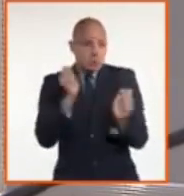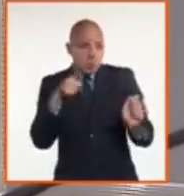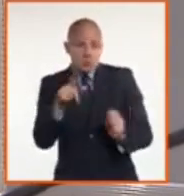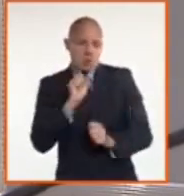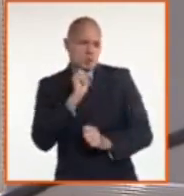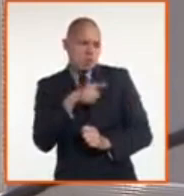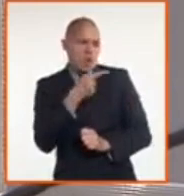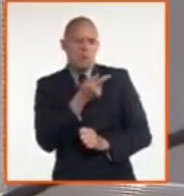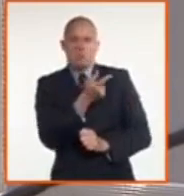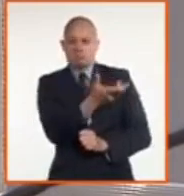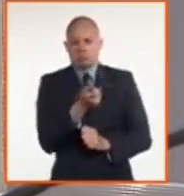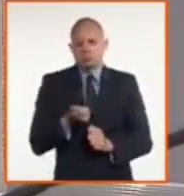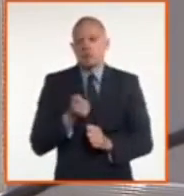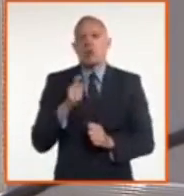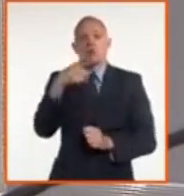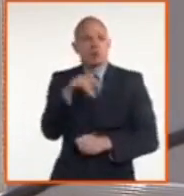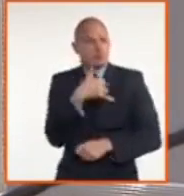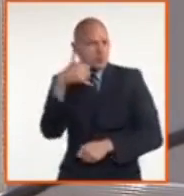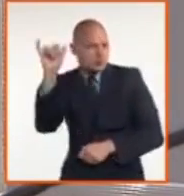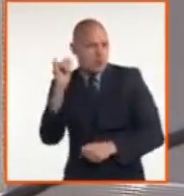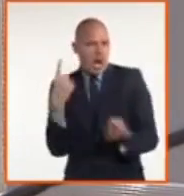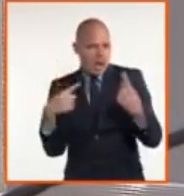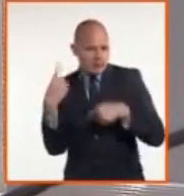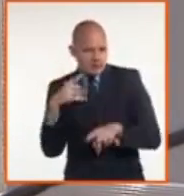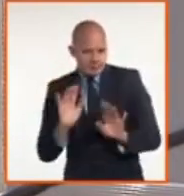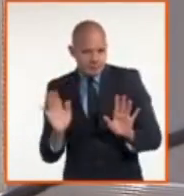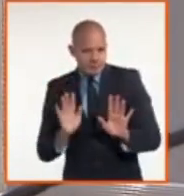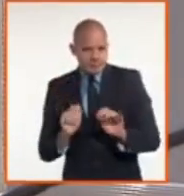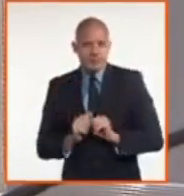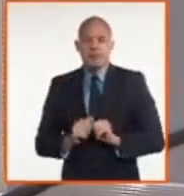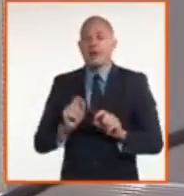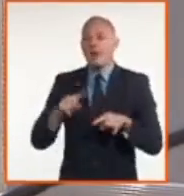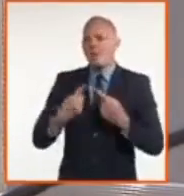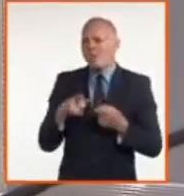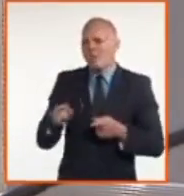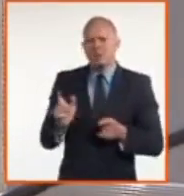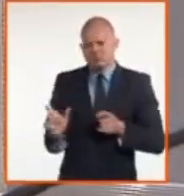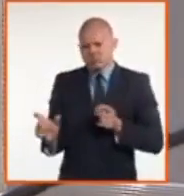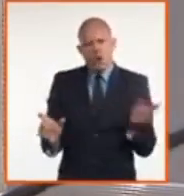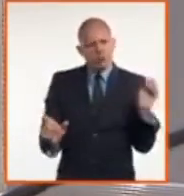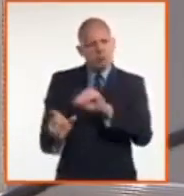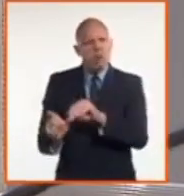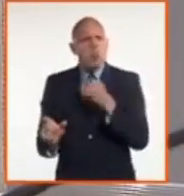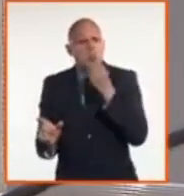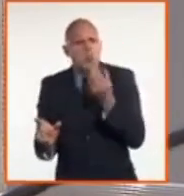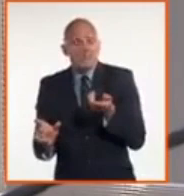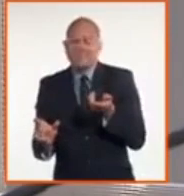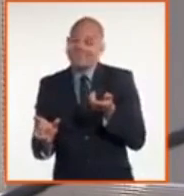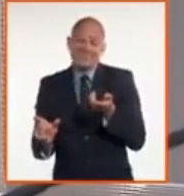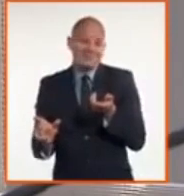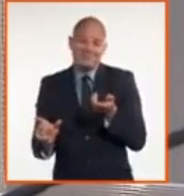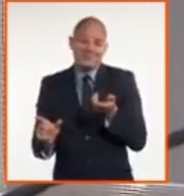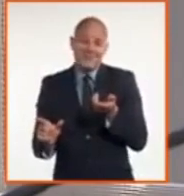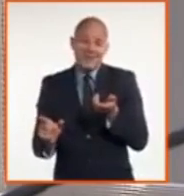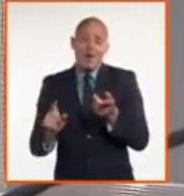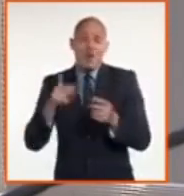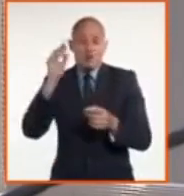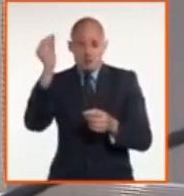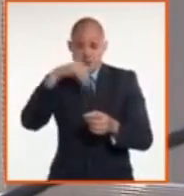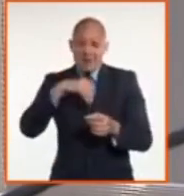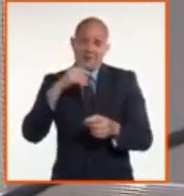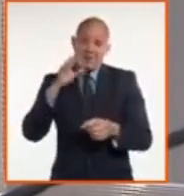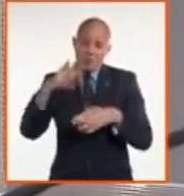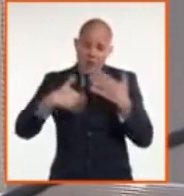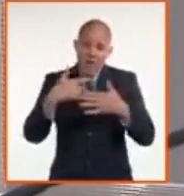depositarlos en las cuentas que tienen los bancos en el exterior para poder entonces hacer un grupo de adquisición